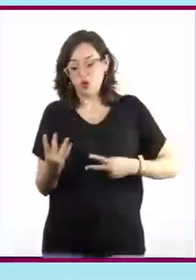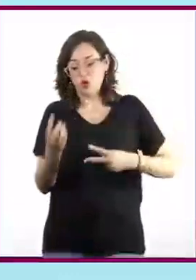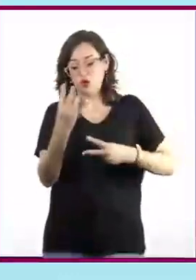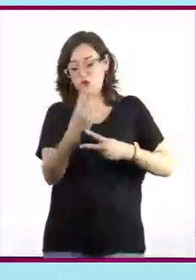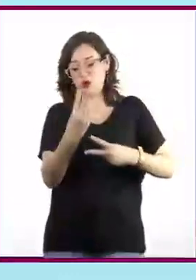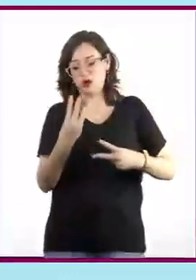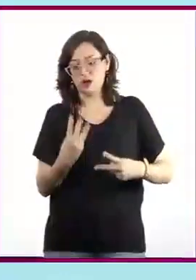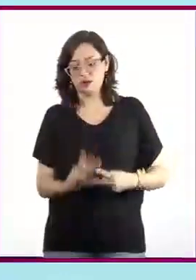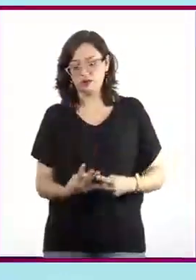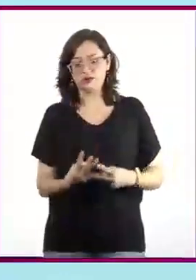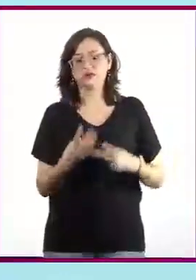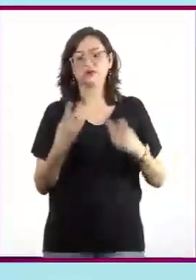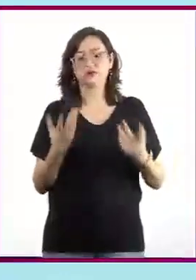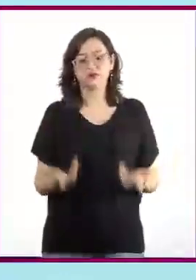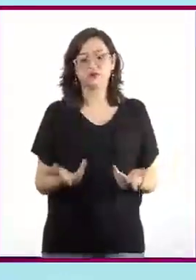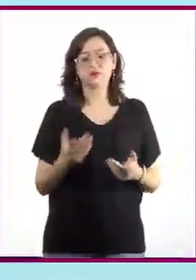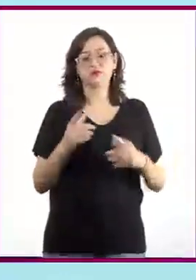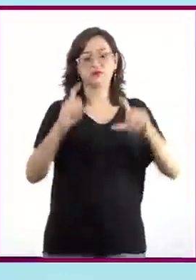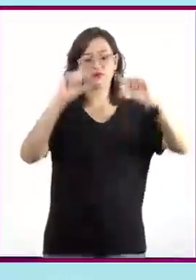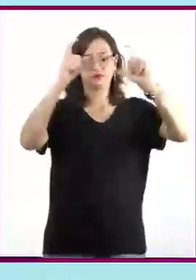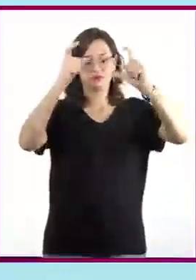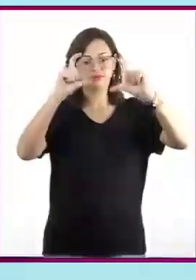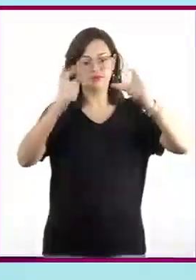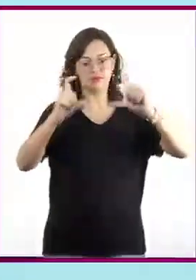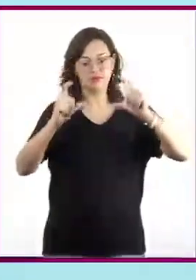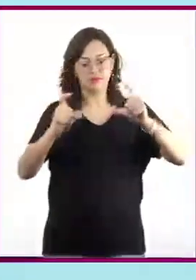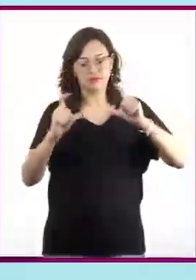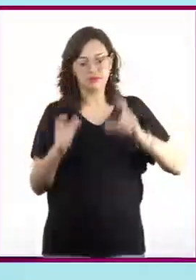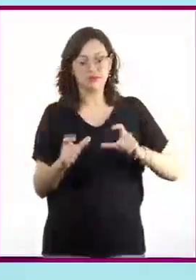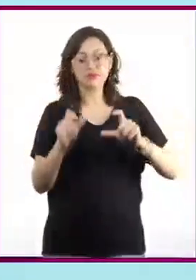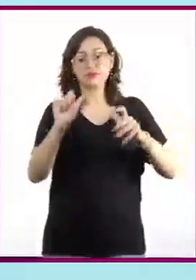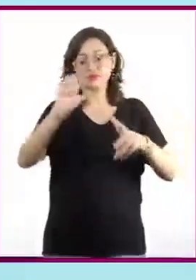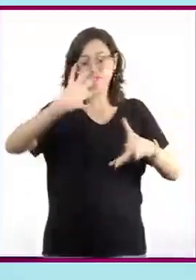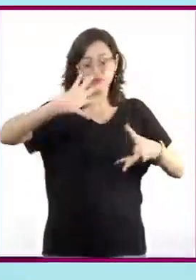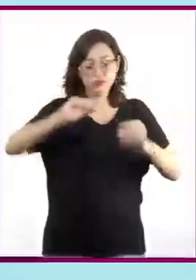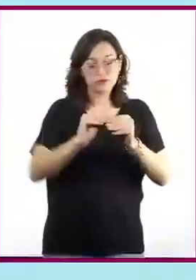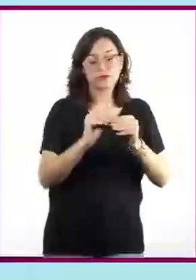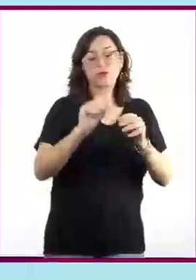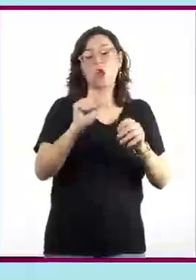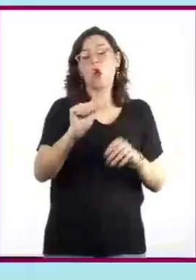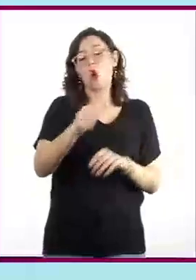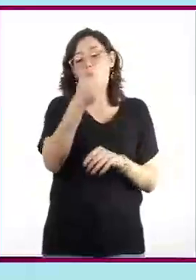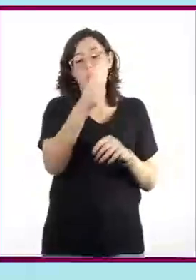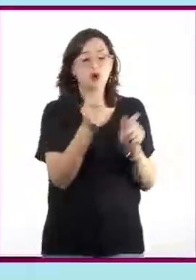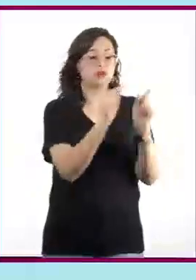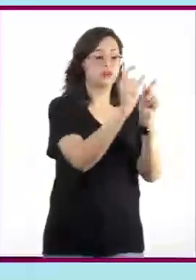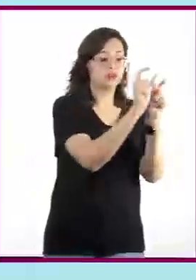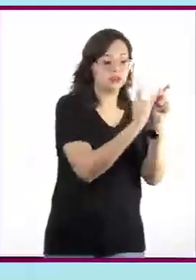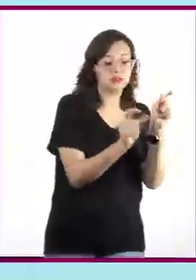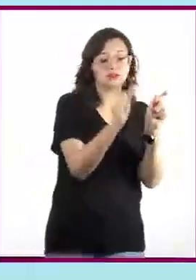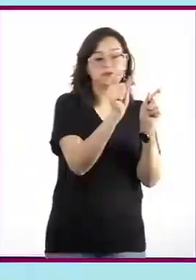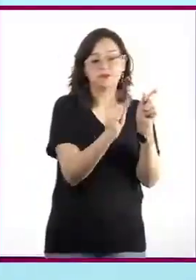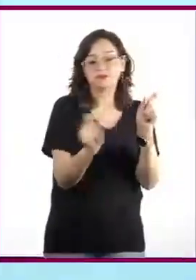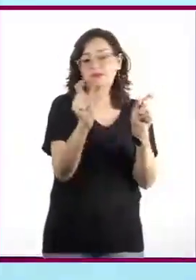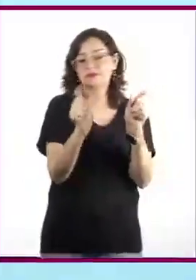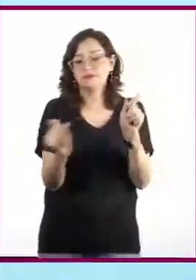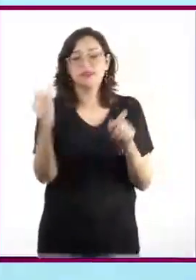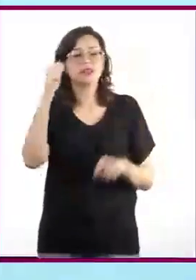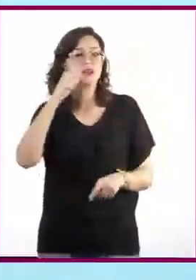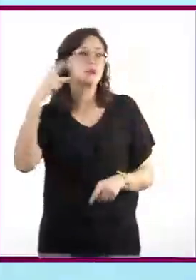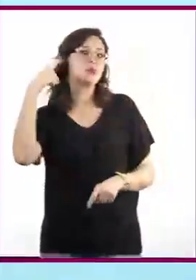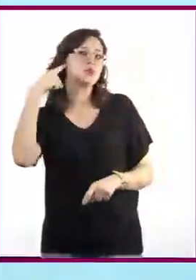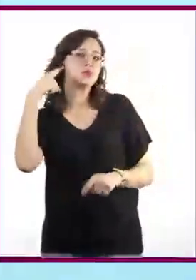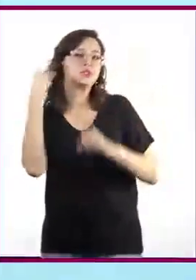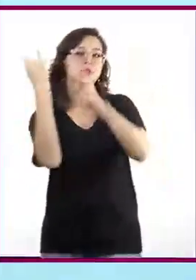versos. Son versos en decasílabos, es decir, son 11 sílabas y por su naturaleza siempre riman. Como